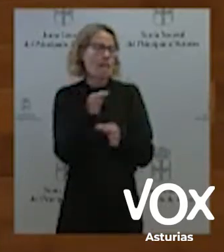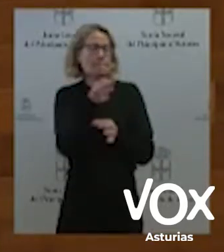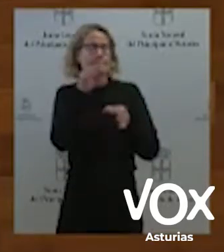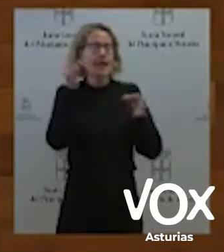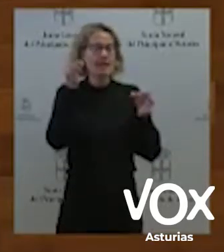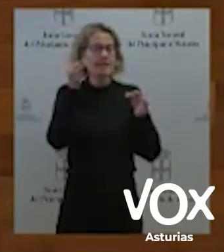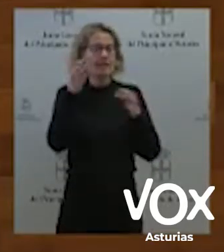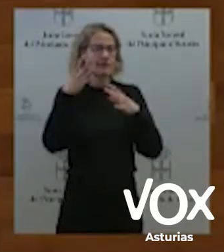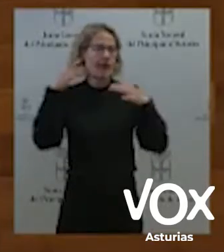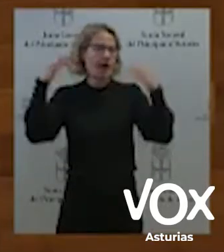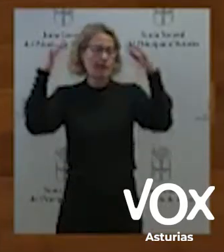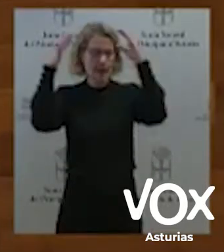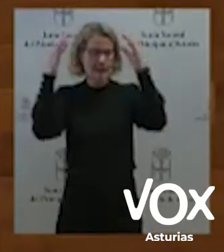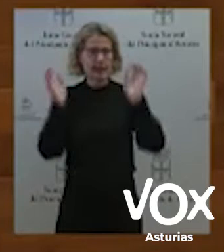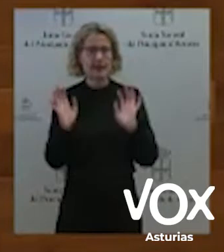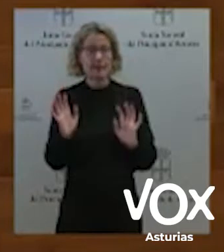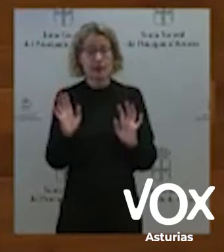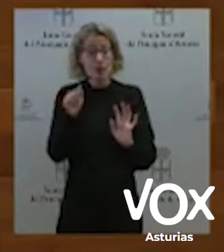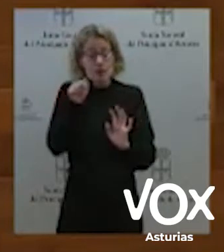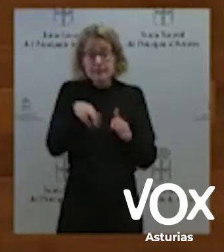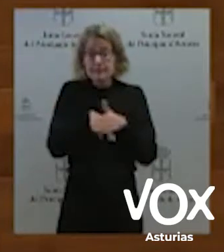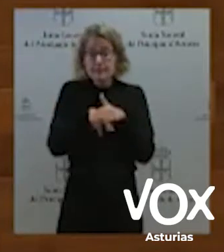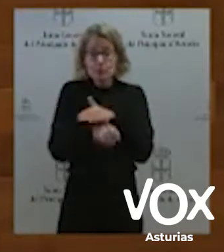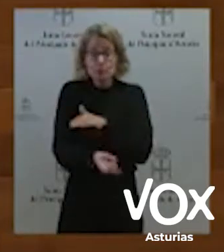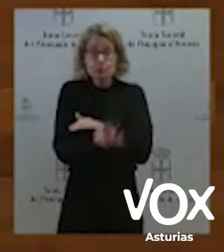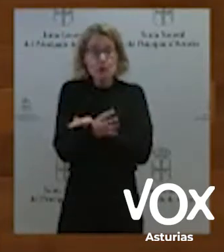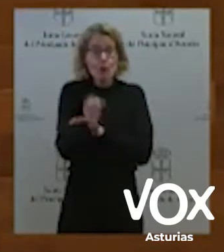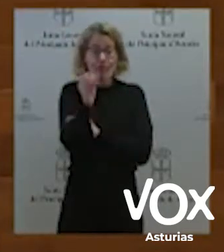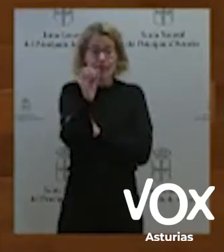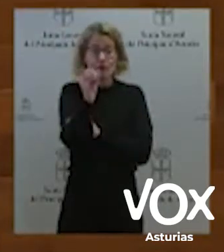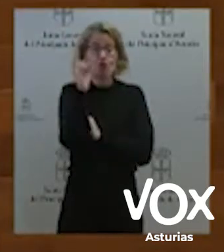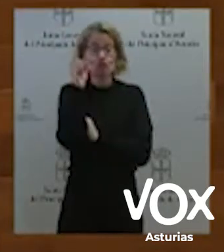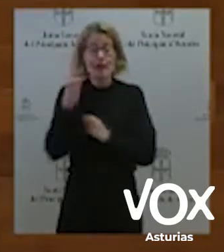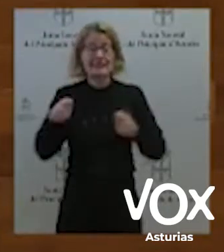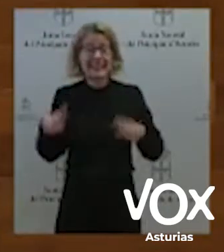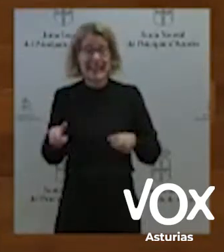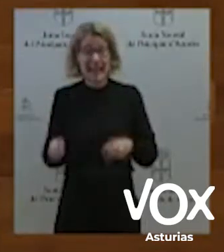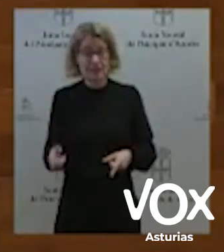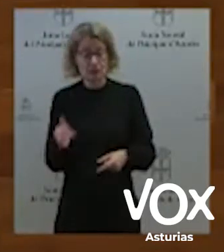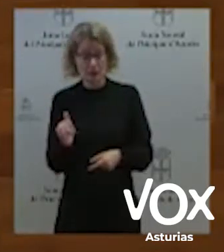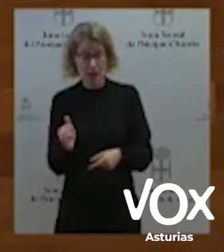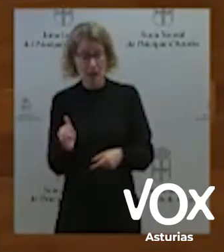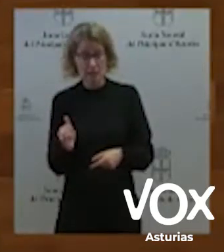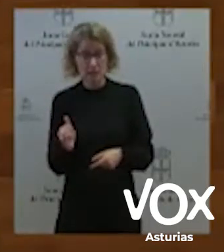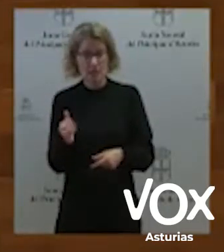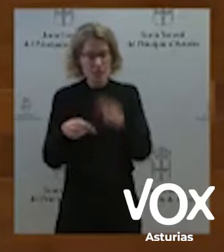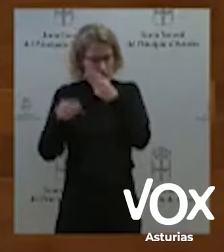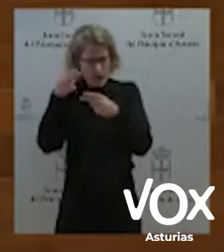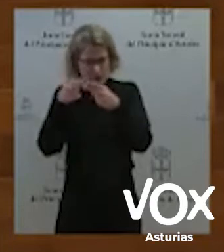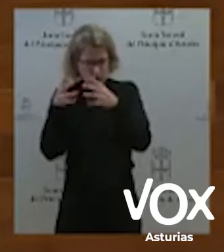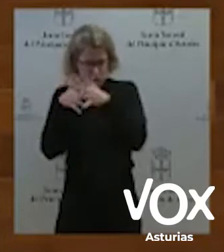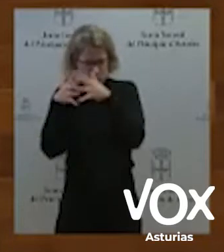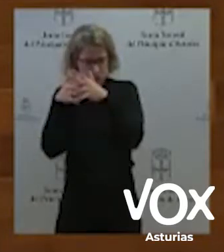crea recursos, solo gasta y se alimenta creando infinitas estructuras superpuestas a cual más innecesaria